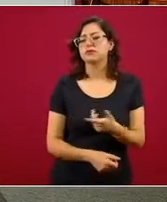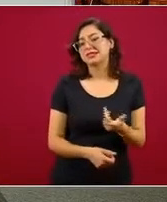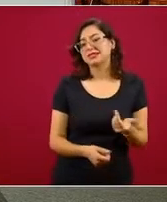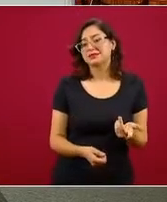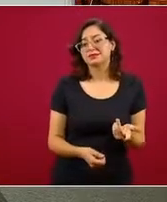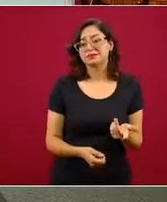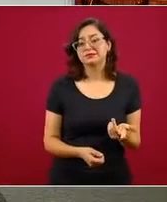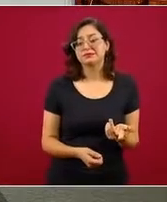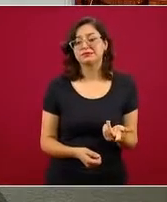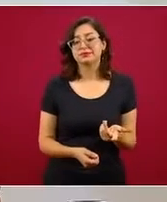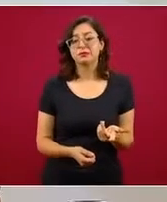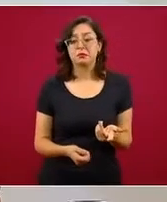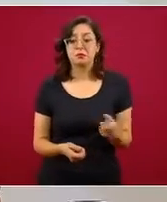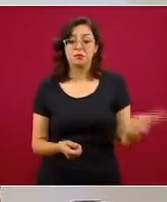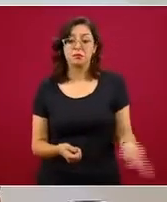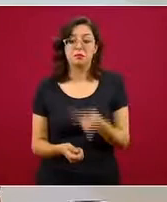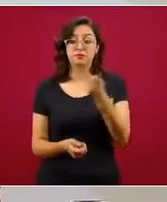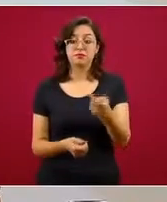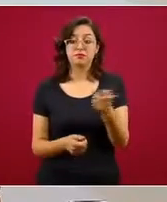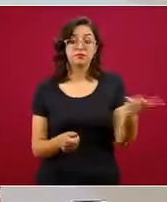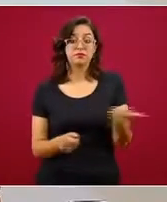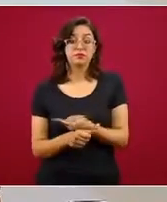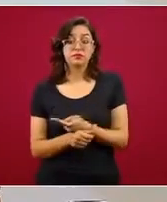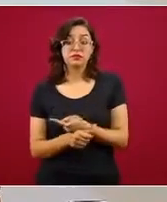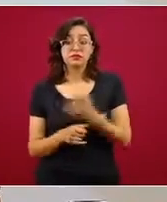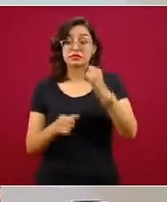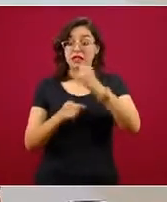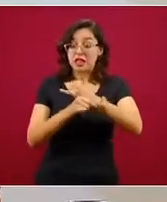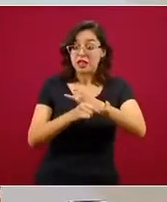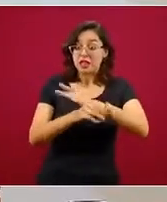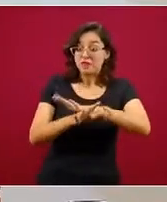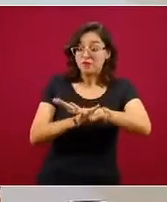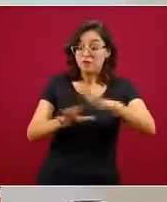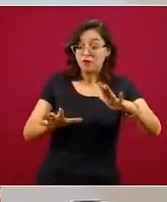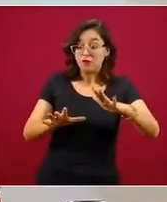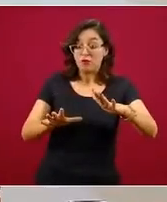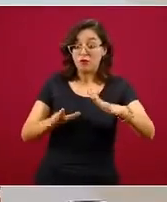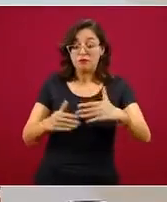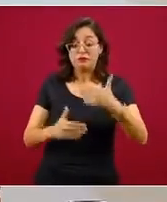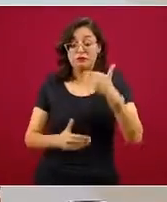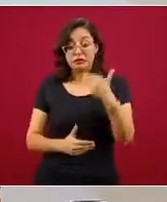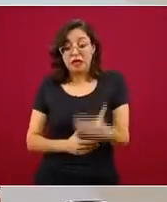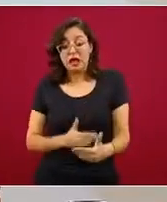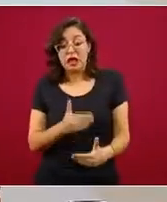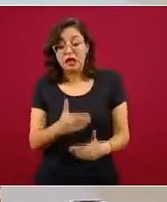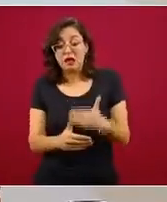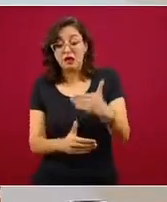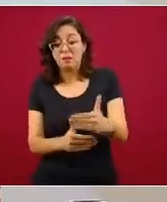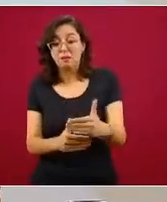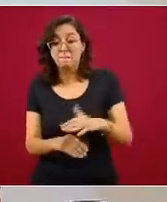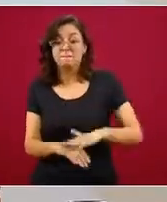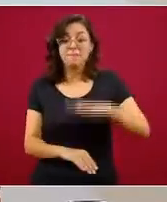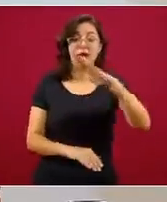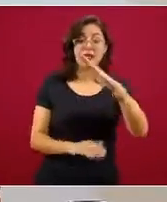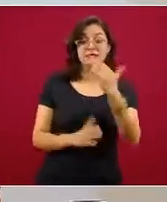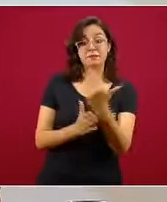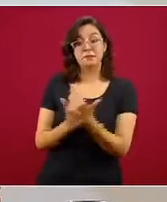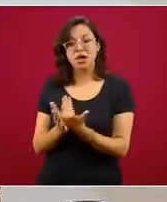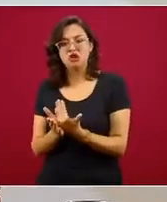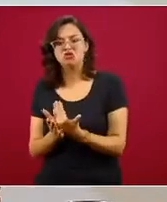La pregunta que es legítima es: ¿eso tiene consecuencias sobre la apreciación del curso de la epidemia? La respuesta